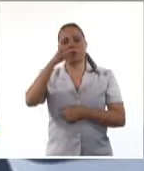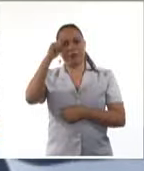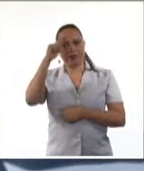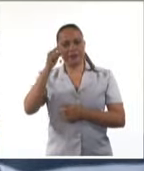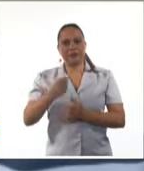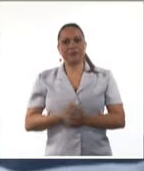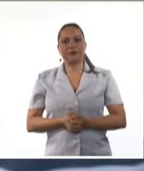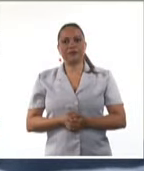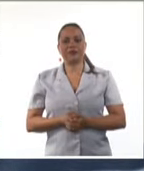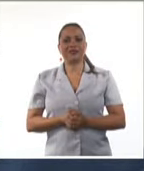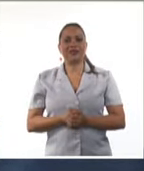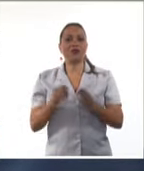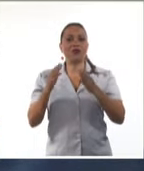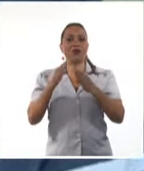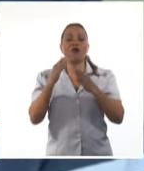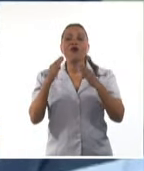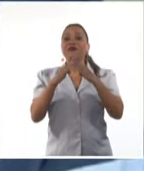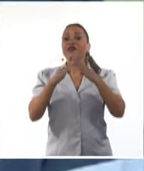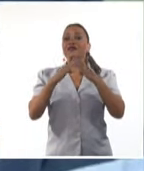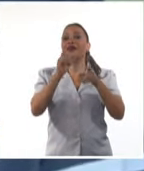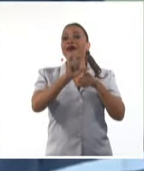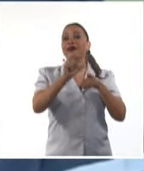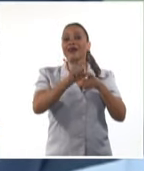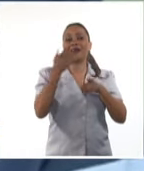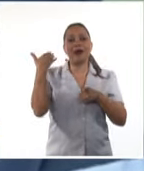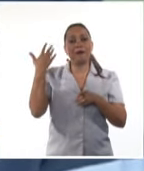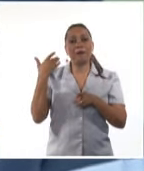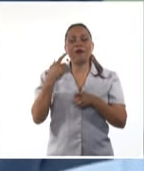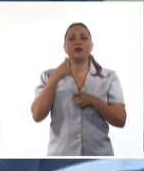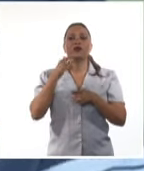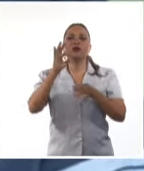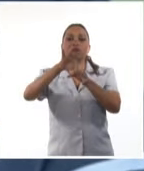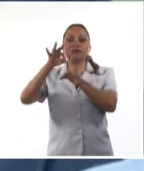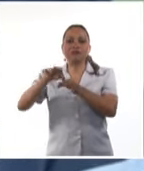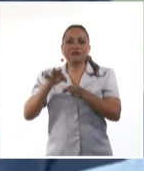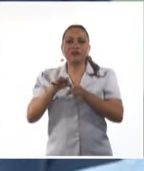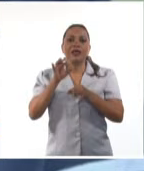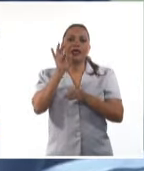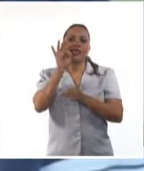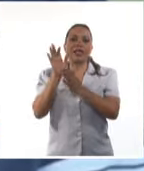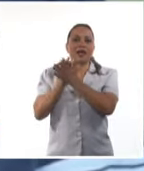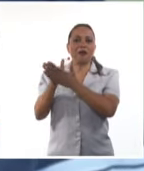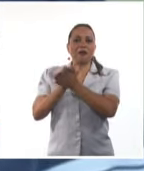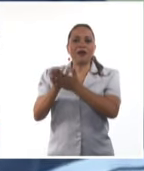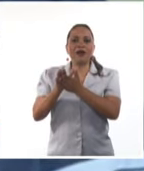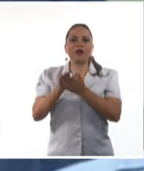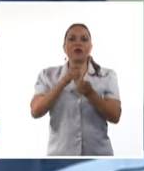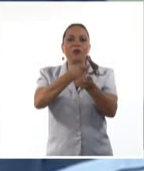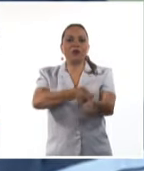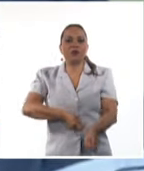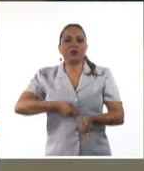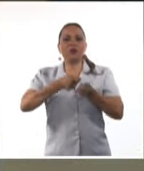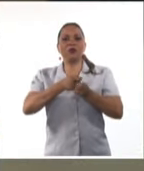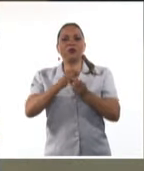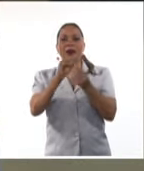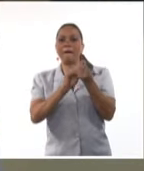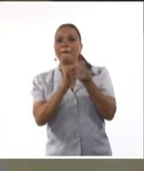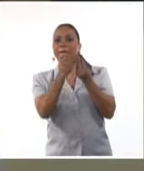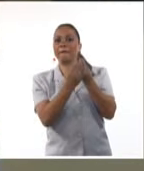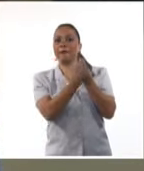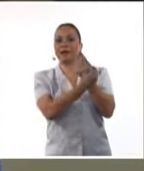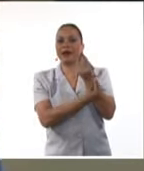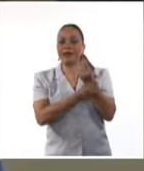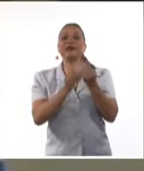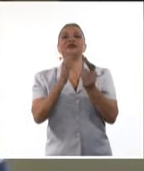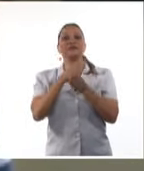en el campo, allá en Crucero Corralito, sembraba tabaco, yuca, maíz, de todas las cosas buenas que uno puede